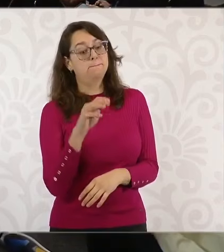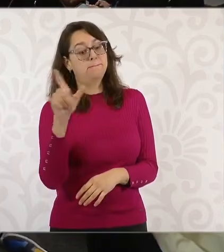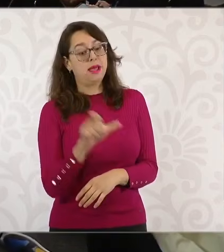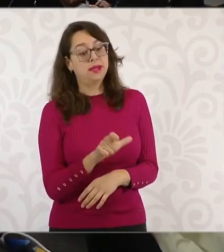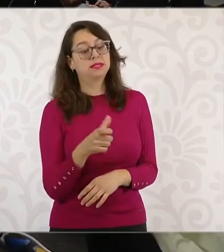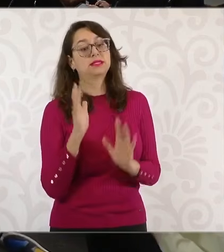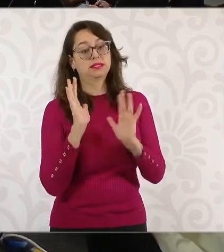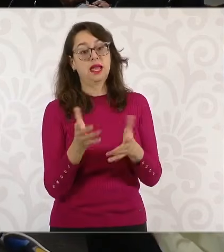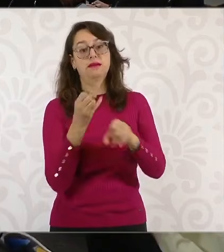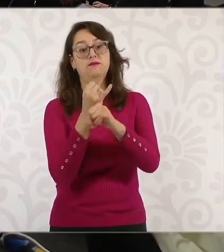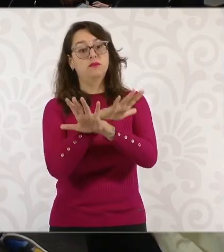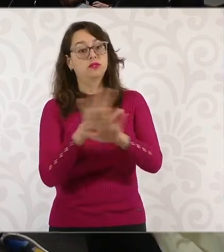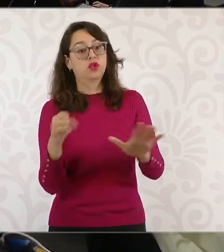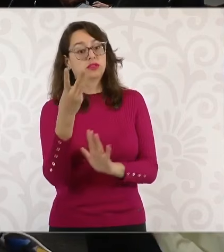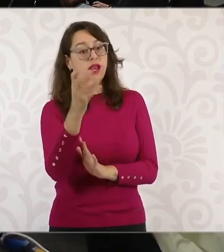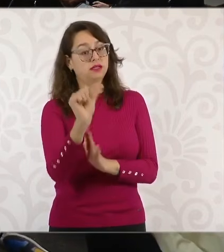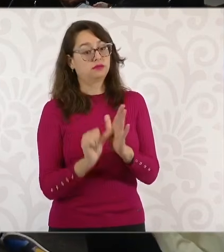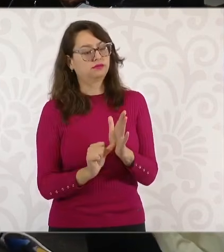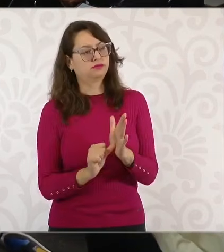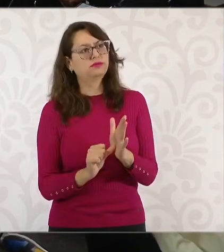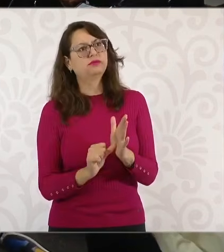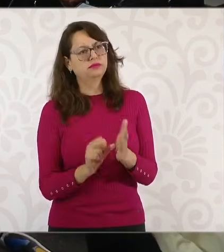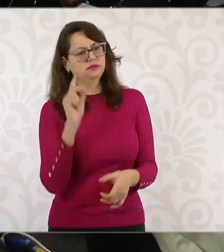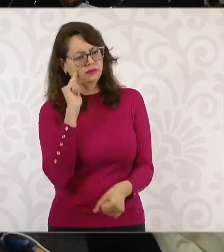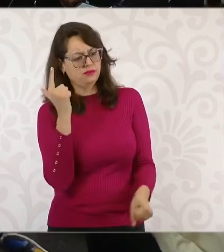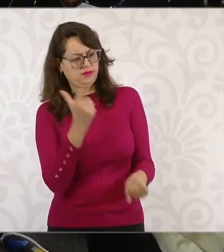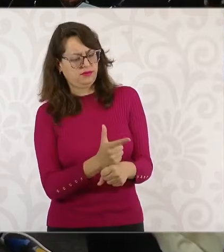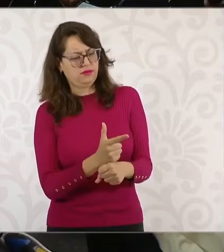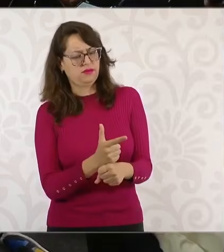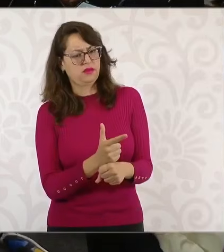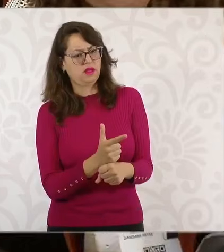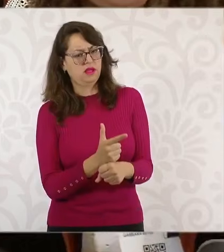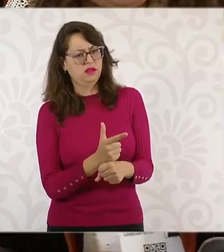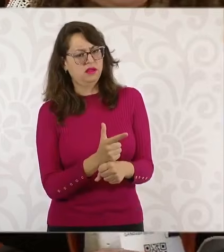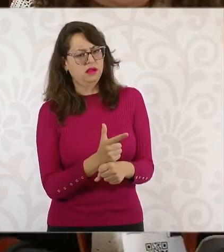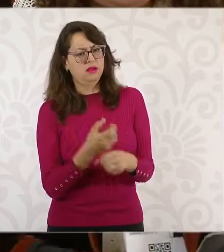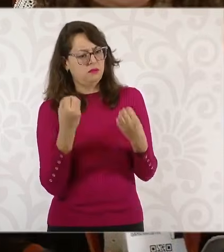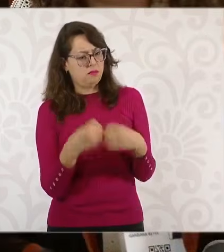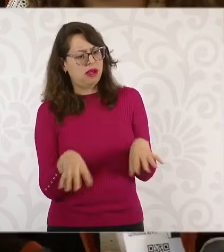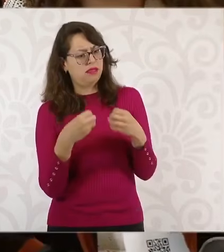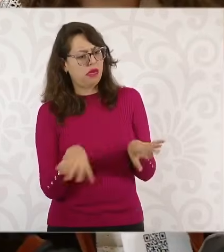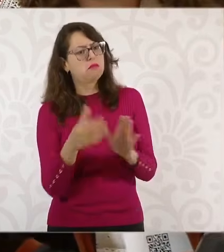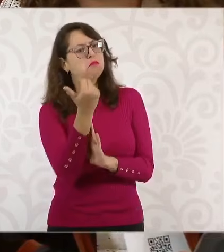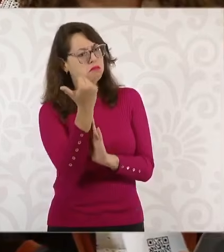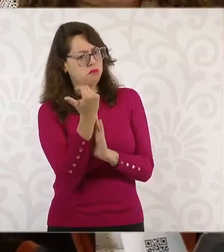trimestral, Presidenta. Entiendo que hubo una reducción importante de la cantidad de pérdidas que tiene Pemex y que va bien el